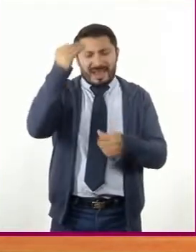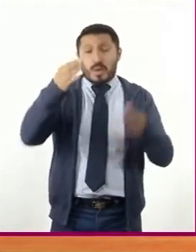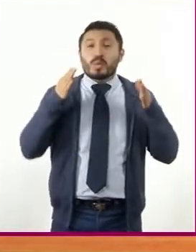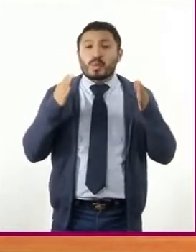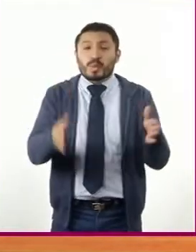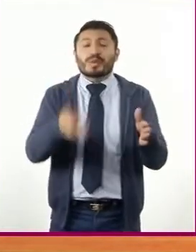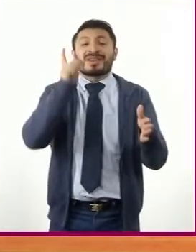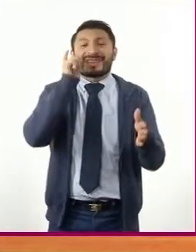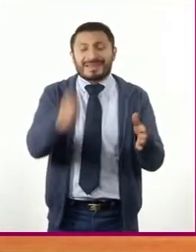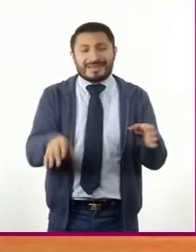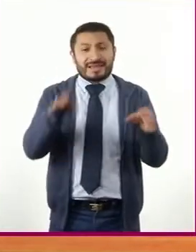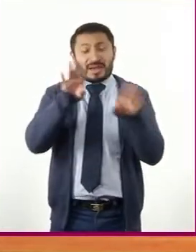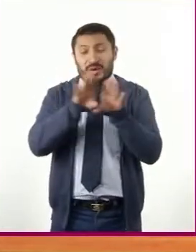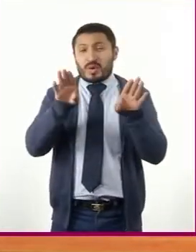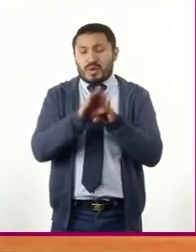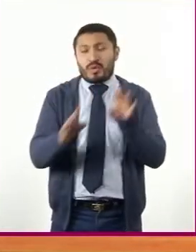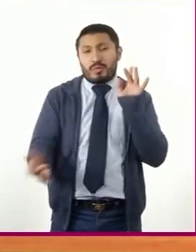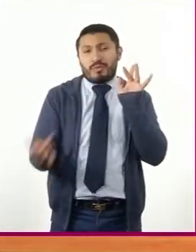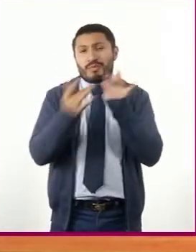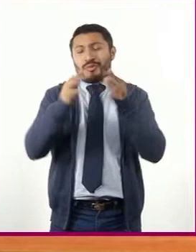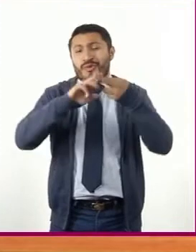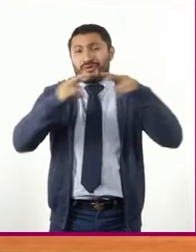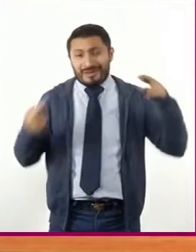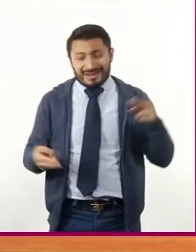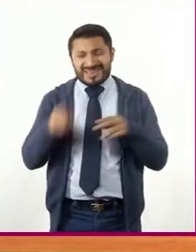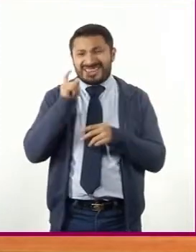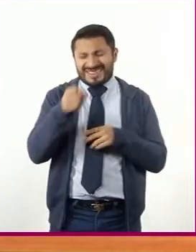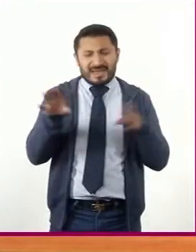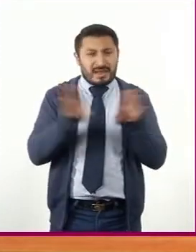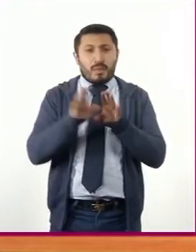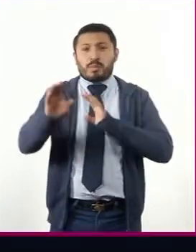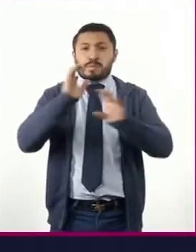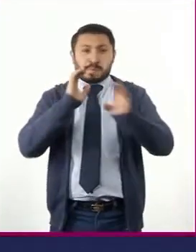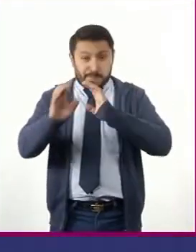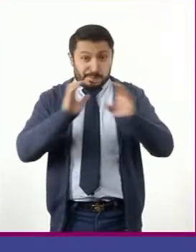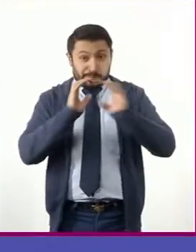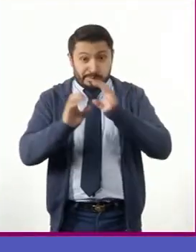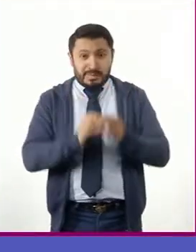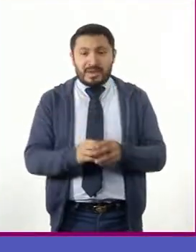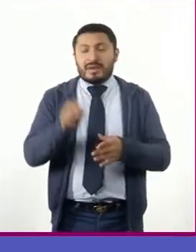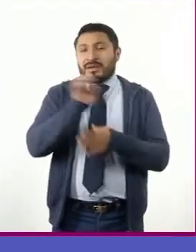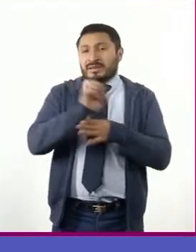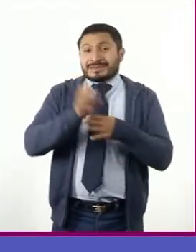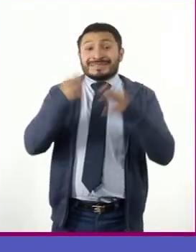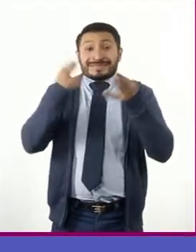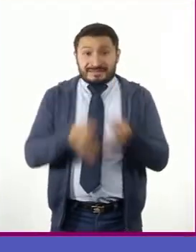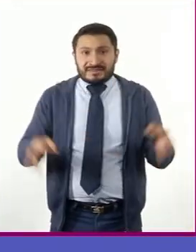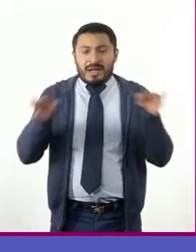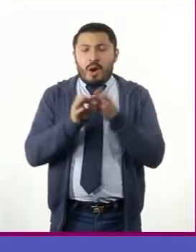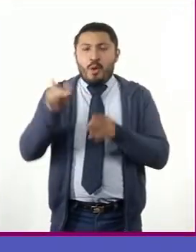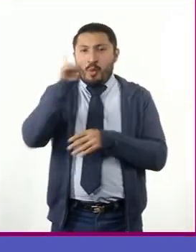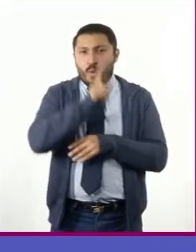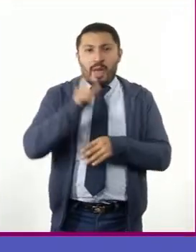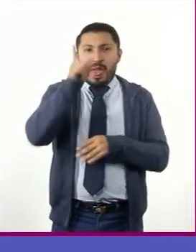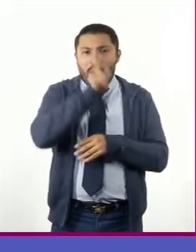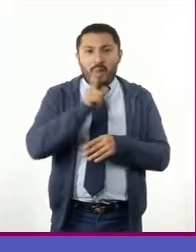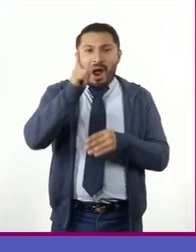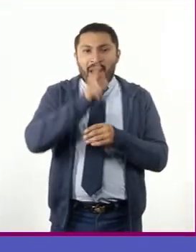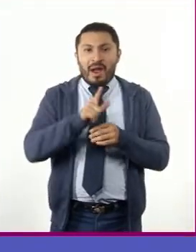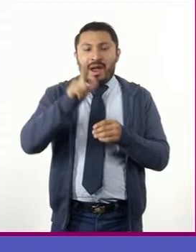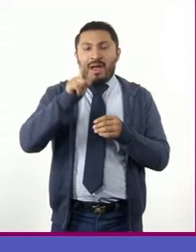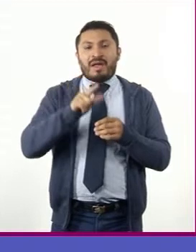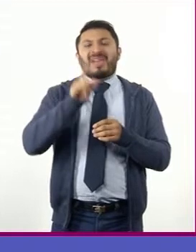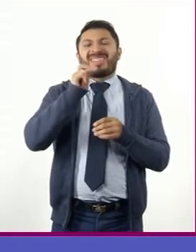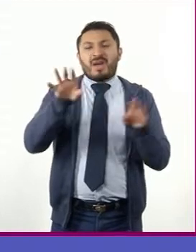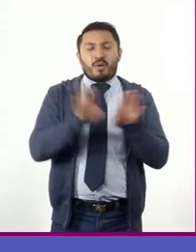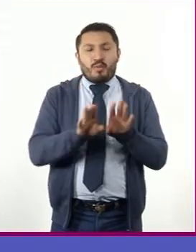saber cómo se interrelacionaban, es decir, cómo se comunicaban. Así que es importante colocar lenguaje, que